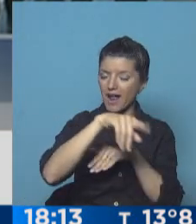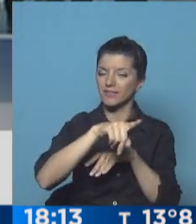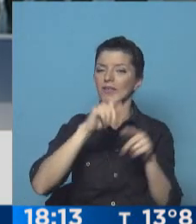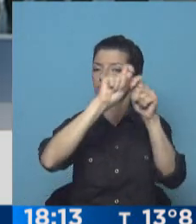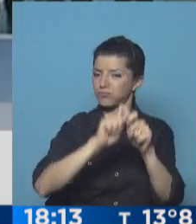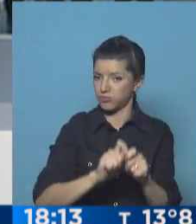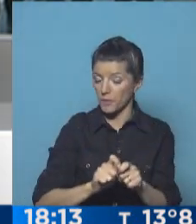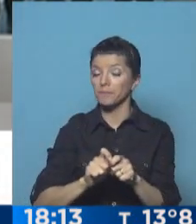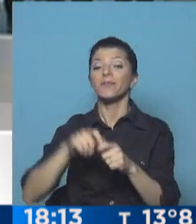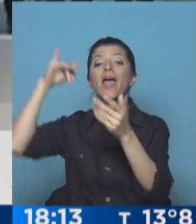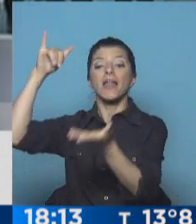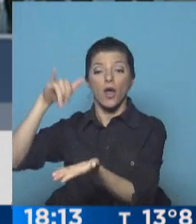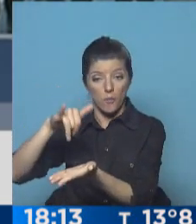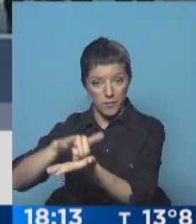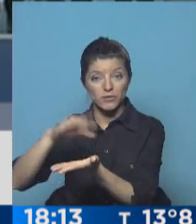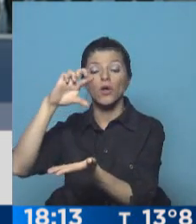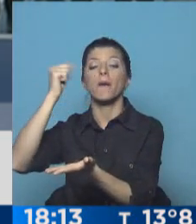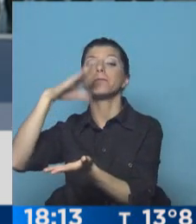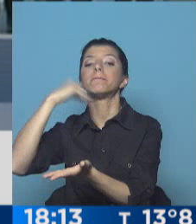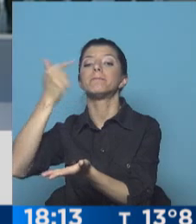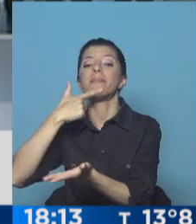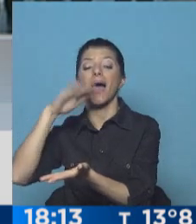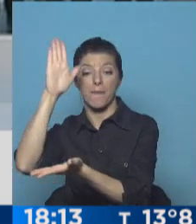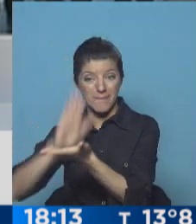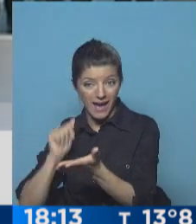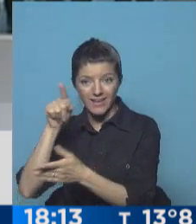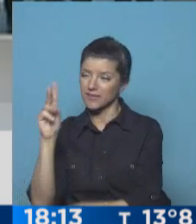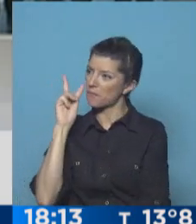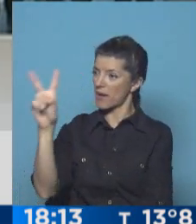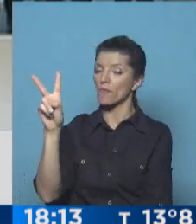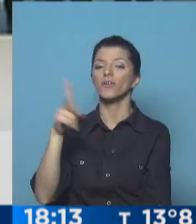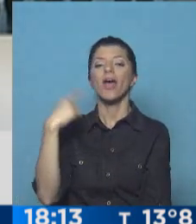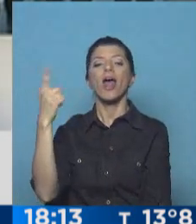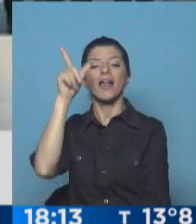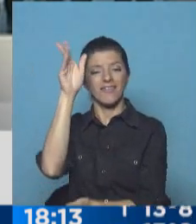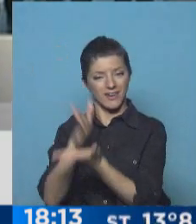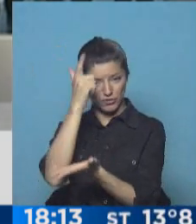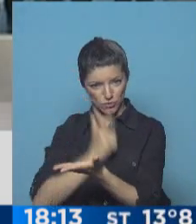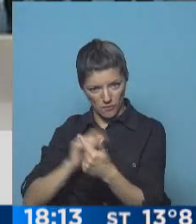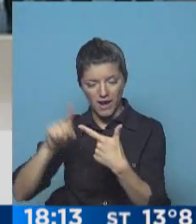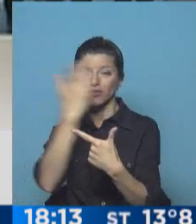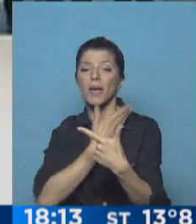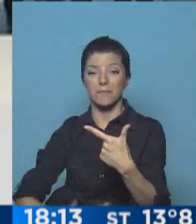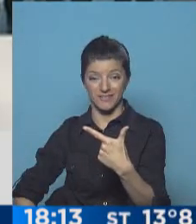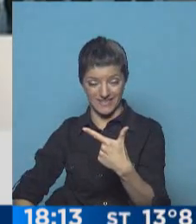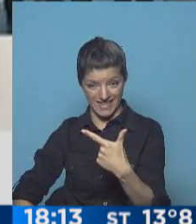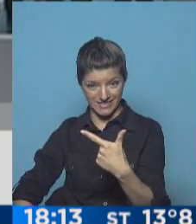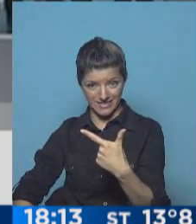En el Aeropuerto Internacional de Pajas Blancas se encuentran presentes el secretario de Derechos Humanos, Martín Fresnedas, el presidente del ORSNA,